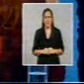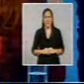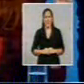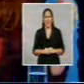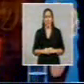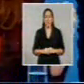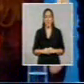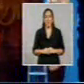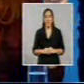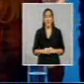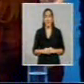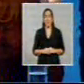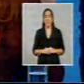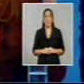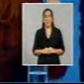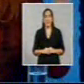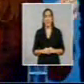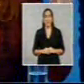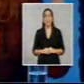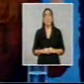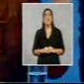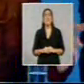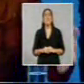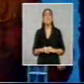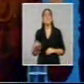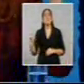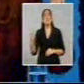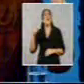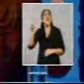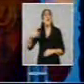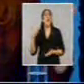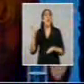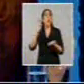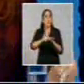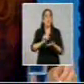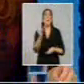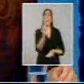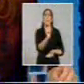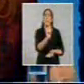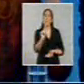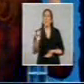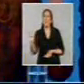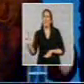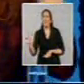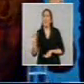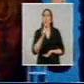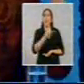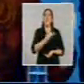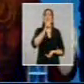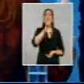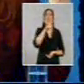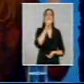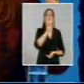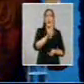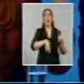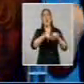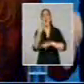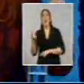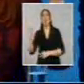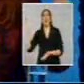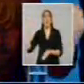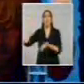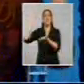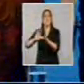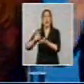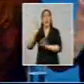a través de líneas de crédito como el Fontar o a través de inversiones de